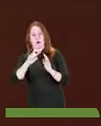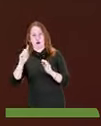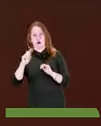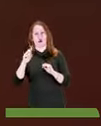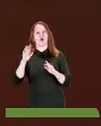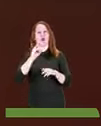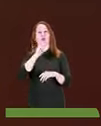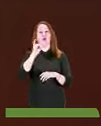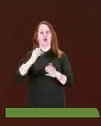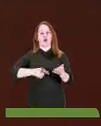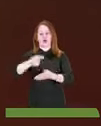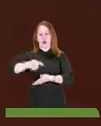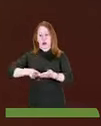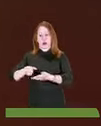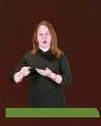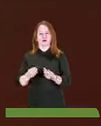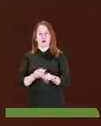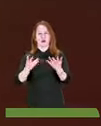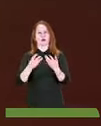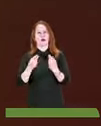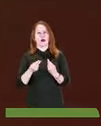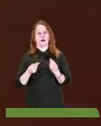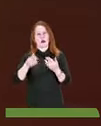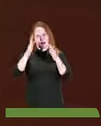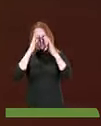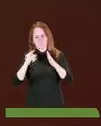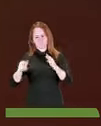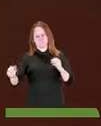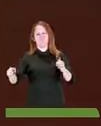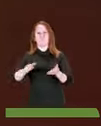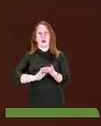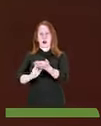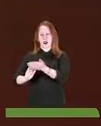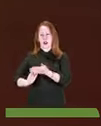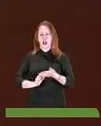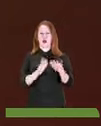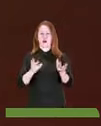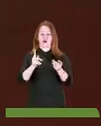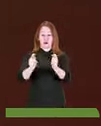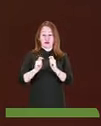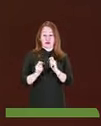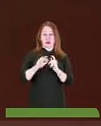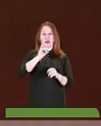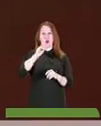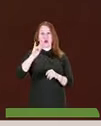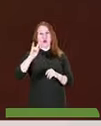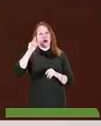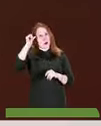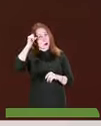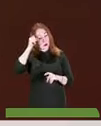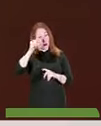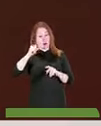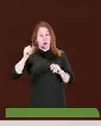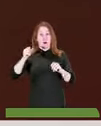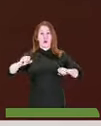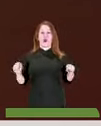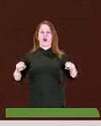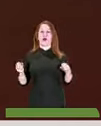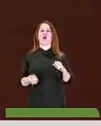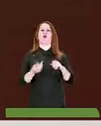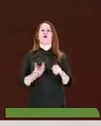de contratos para poder atender la malla vial, principalmente a cargo del IDU. Recordemos que Bogotá tiene alrededor de